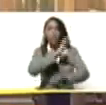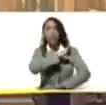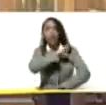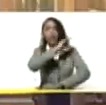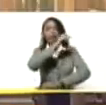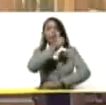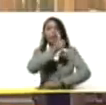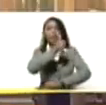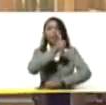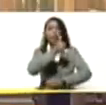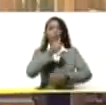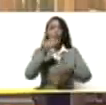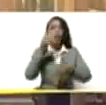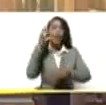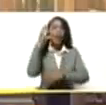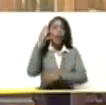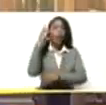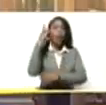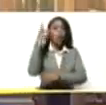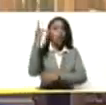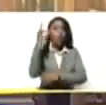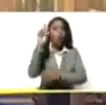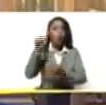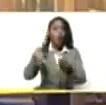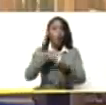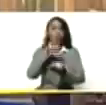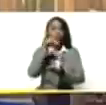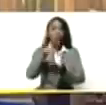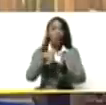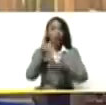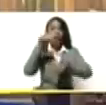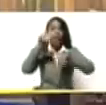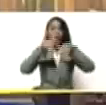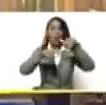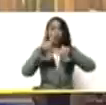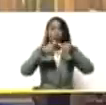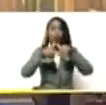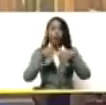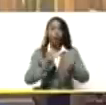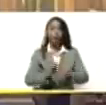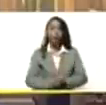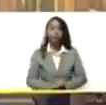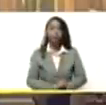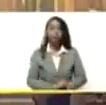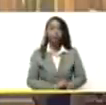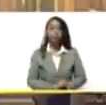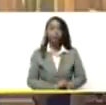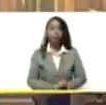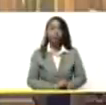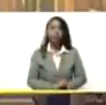superior al 4% de la economía venezolana lo cual es un logro maravilloso